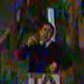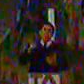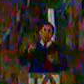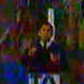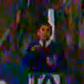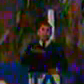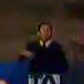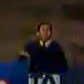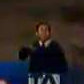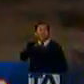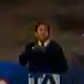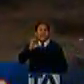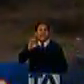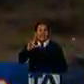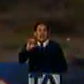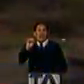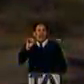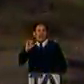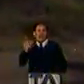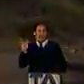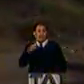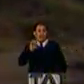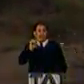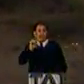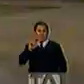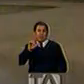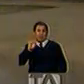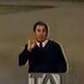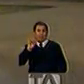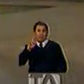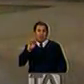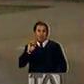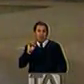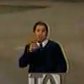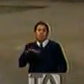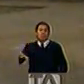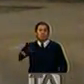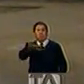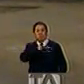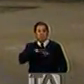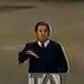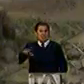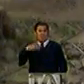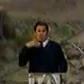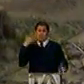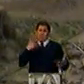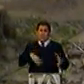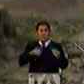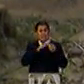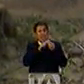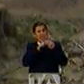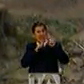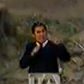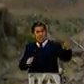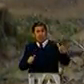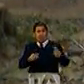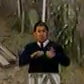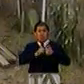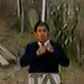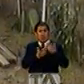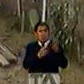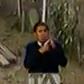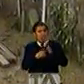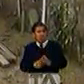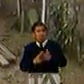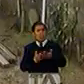al cantón Eloy Alfaro, ubicada en la cabecera del río Ónsole, aseguran que por la lejanía de sus poblados han sufrido discriminación de